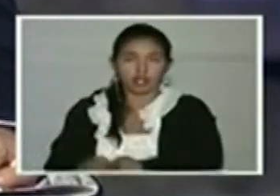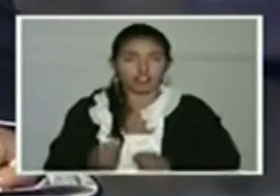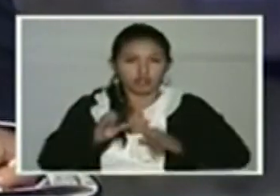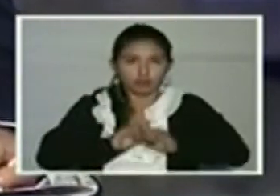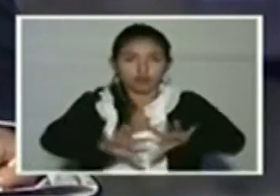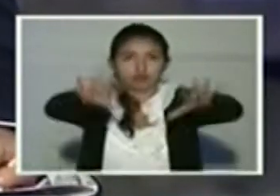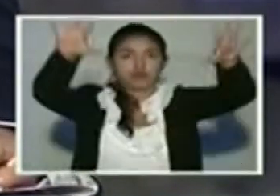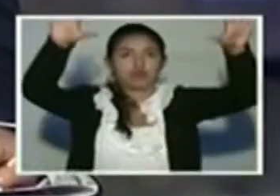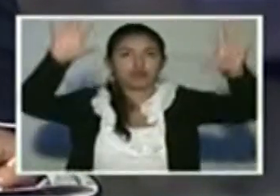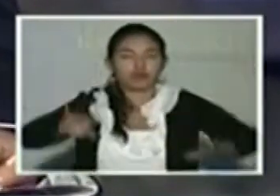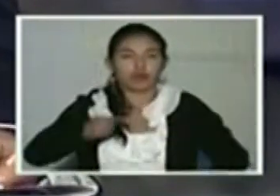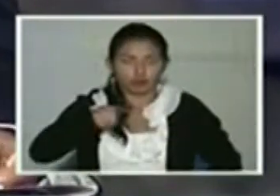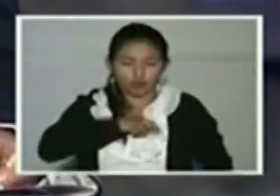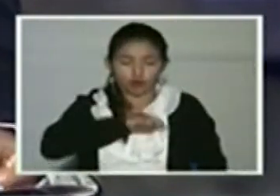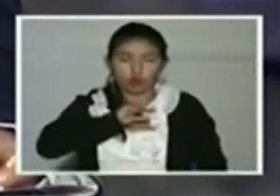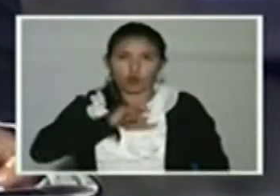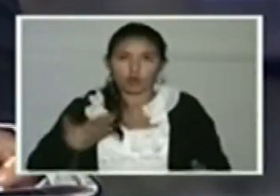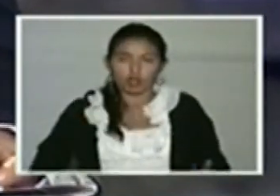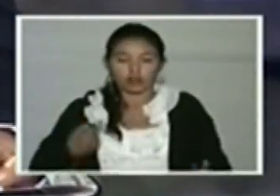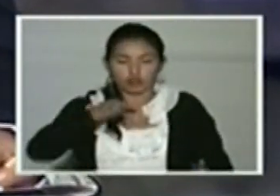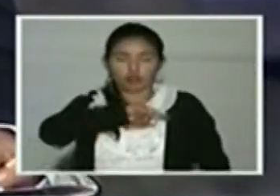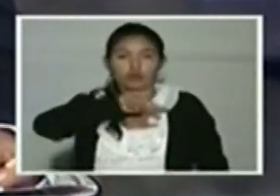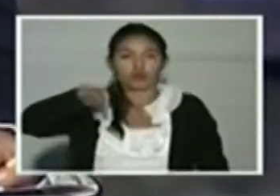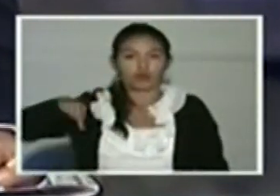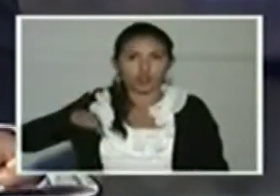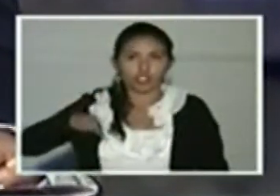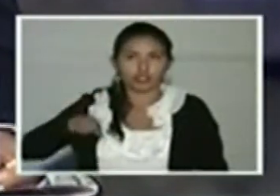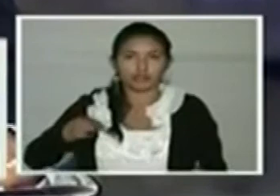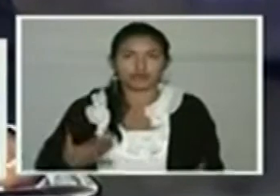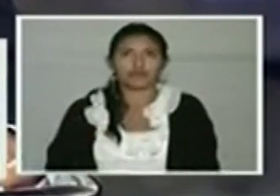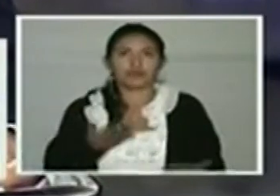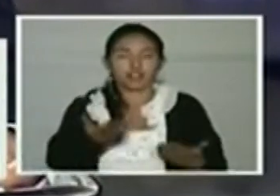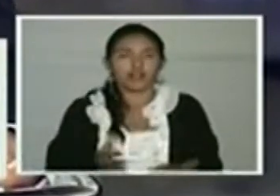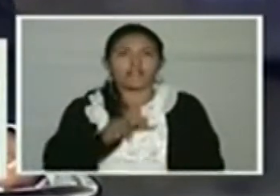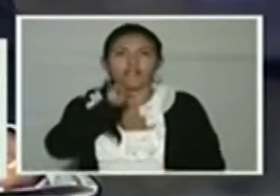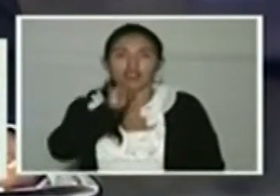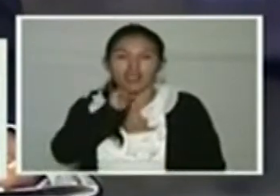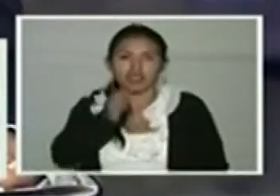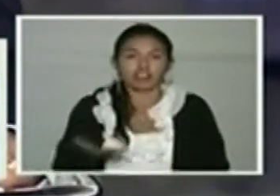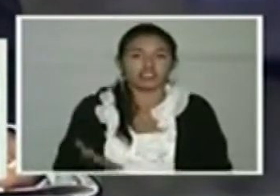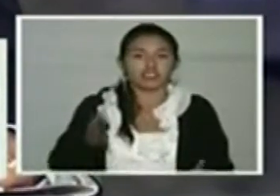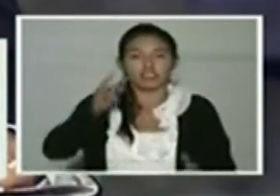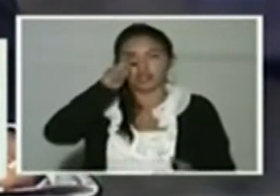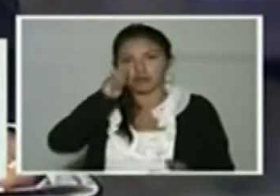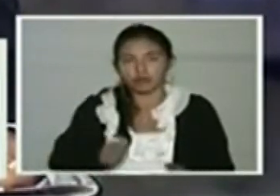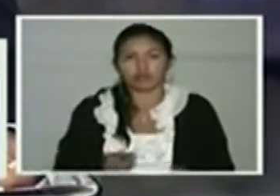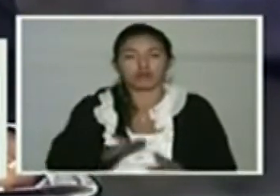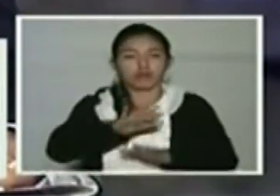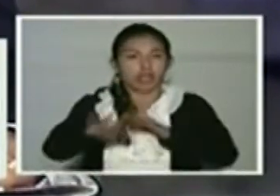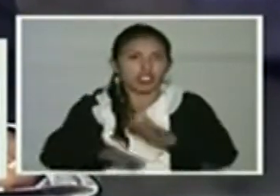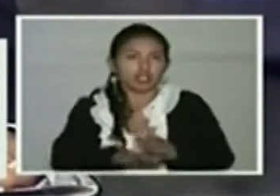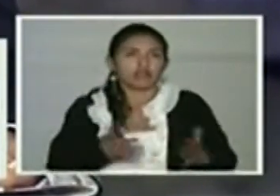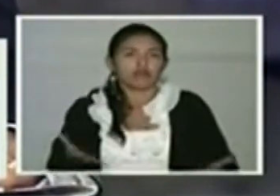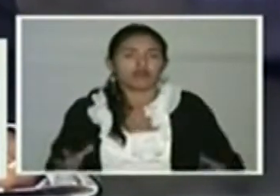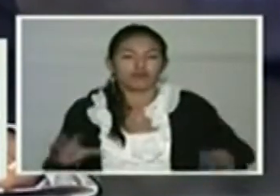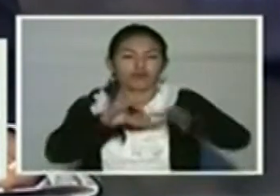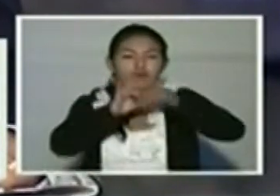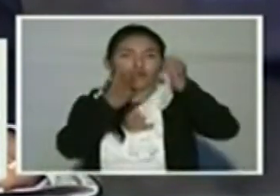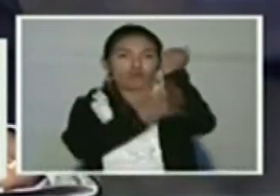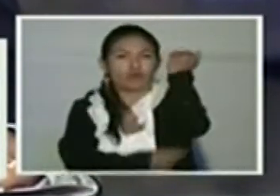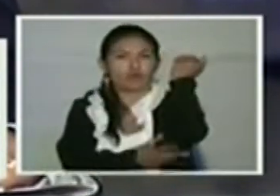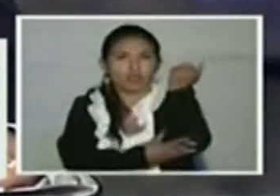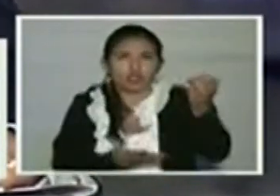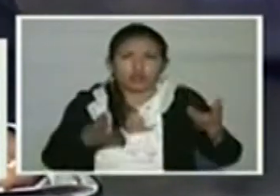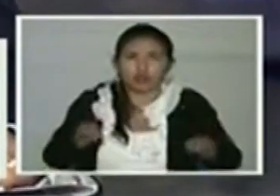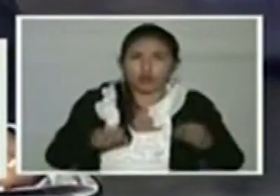en un gobierno nuestro la ausencia de servicios básicos está muy ligada a la pobreza no es